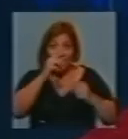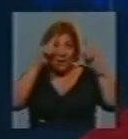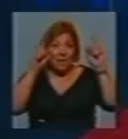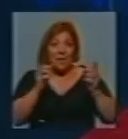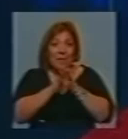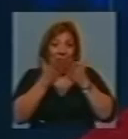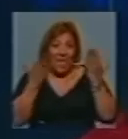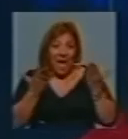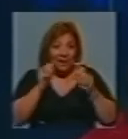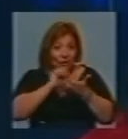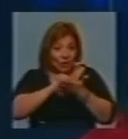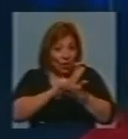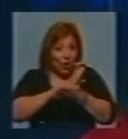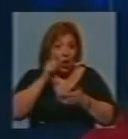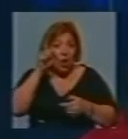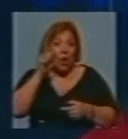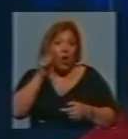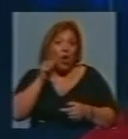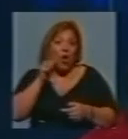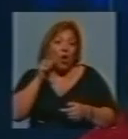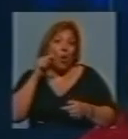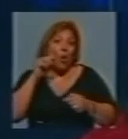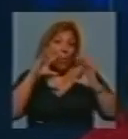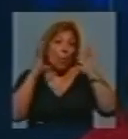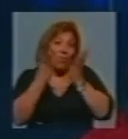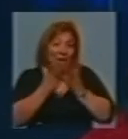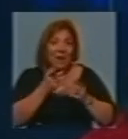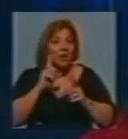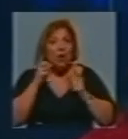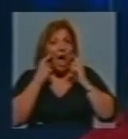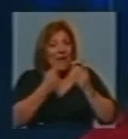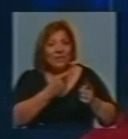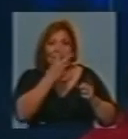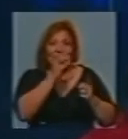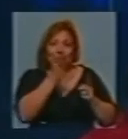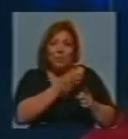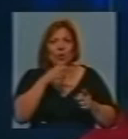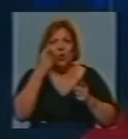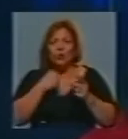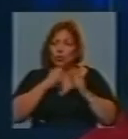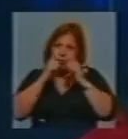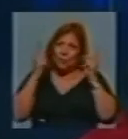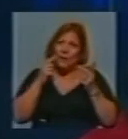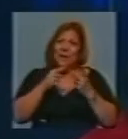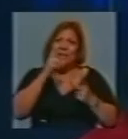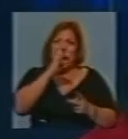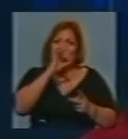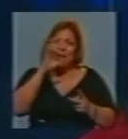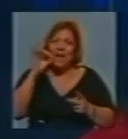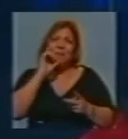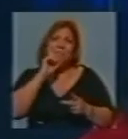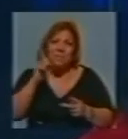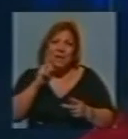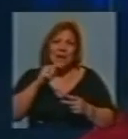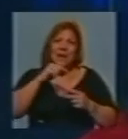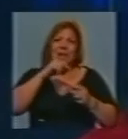diarios internacionales no prestan mucha atención a este fenómeno, a este hecho. Y otro dato que me sorprendió es que hablaban de 100.000 venezolanos en el exterior.